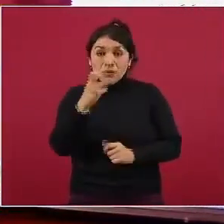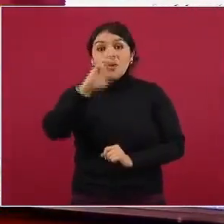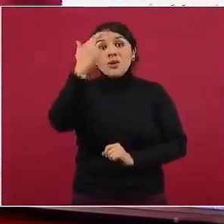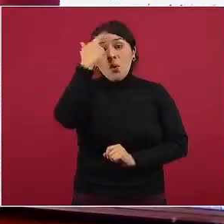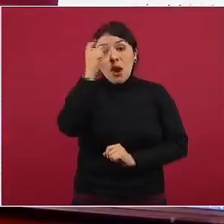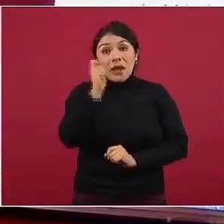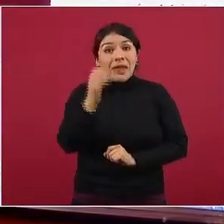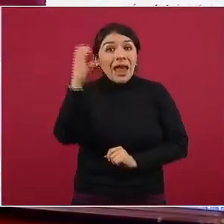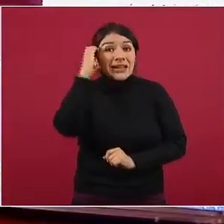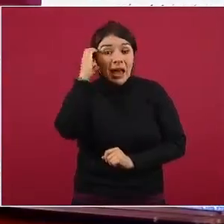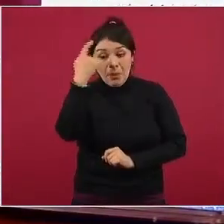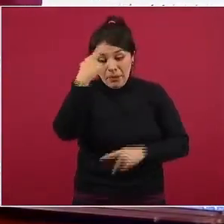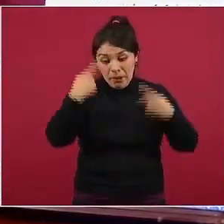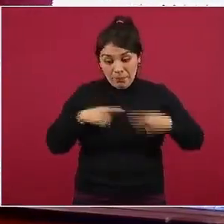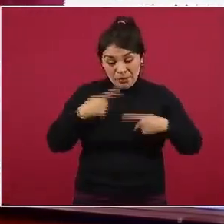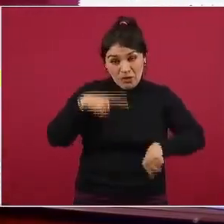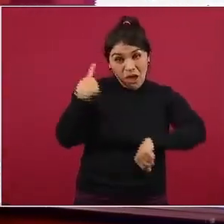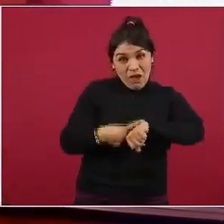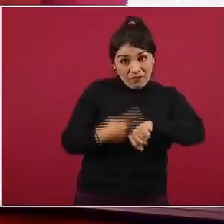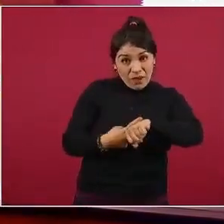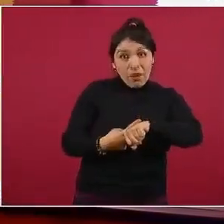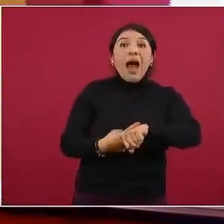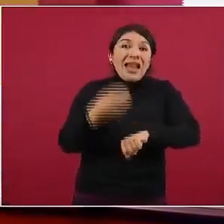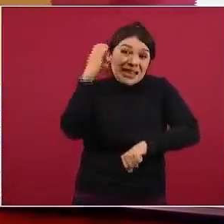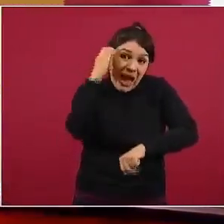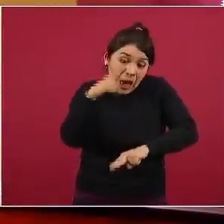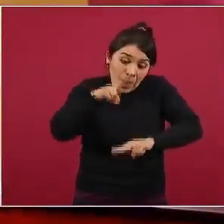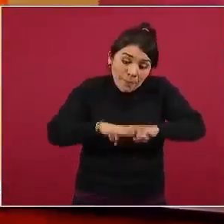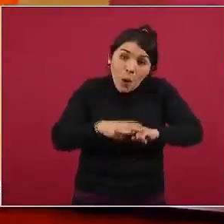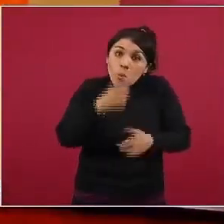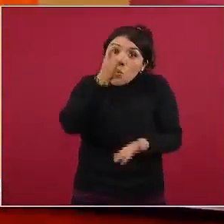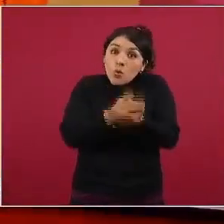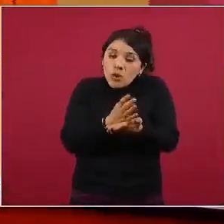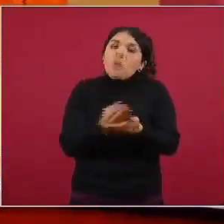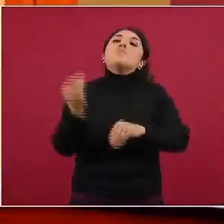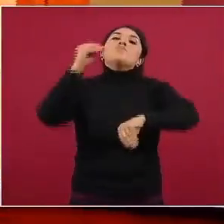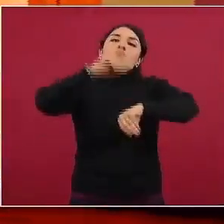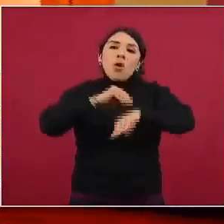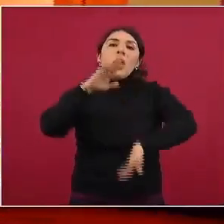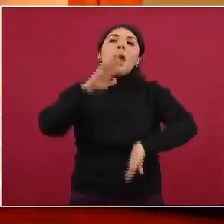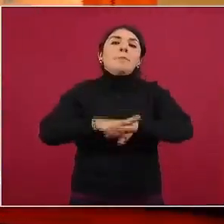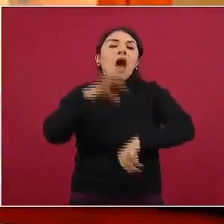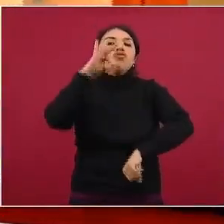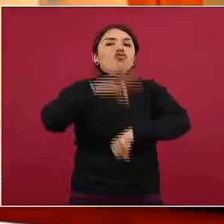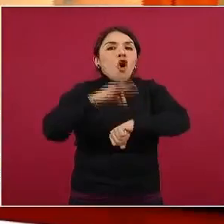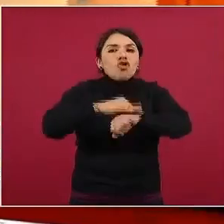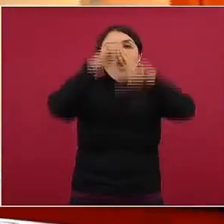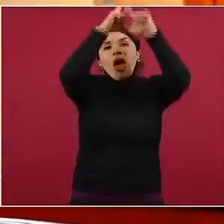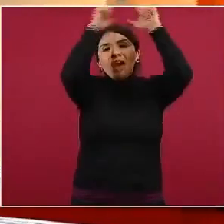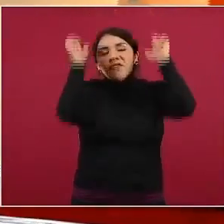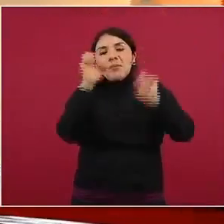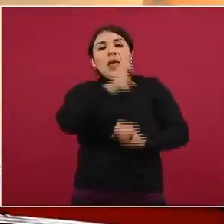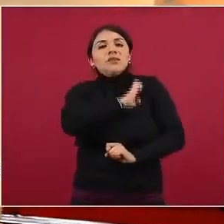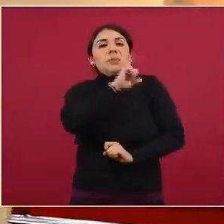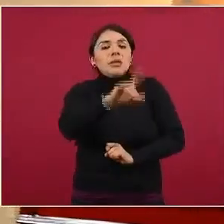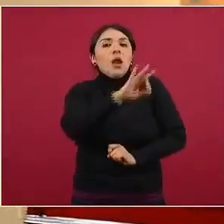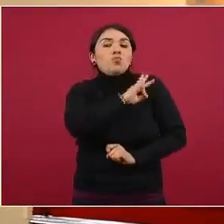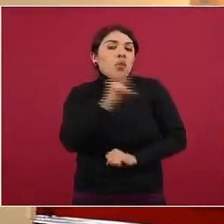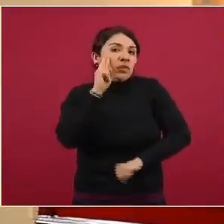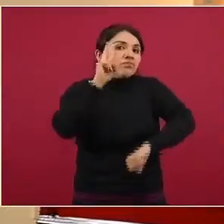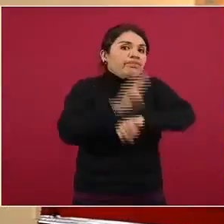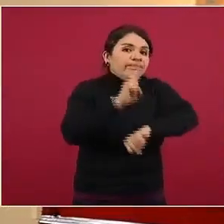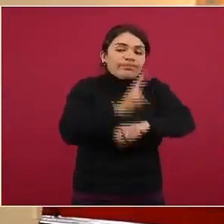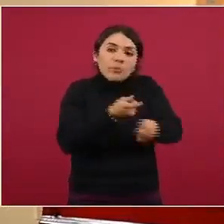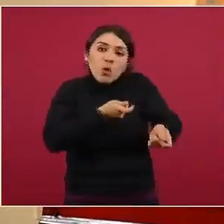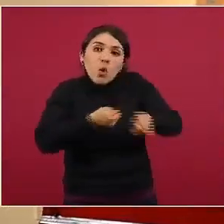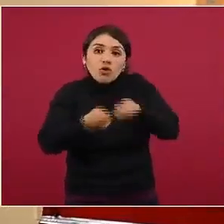que las camas para el paciente crítico implica también un incremento en personal capacitado, especializado, que pueda manejar pacientes